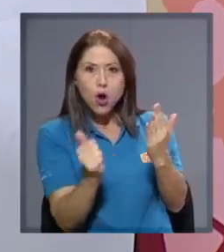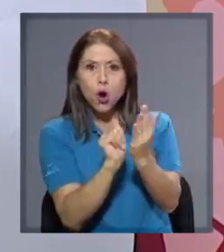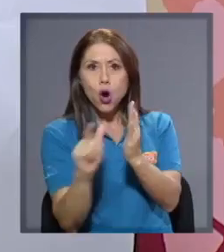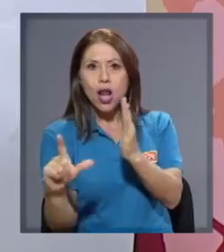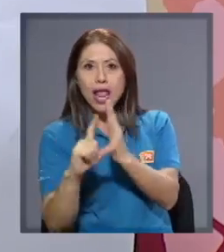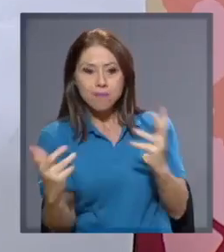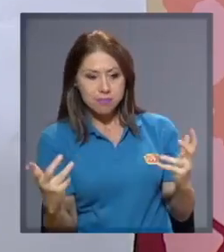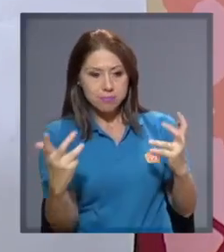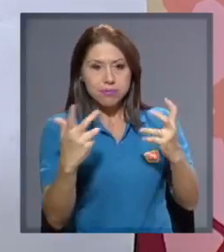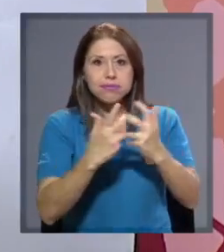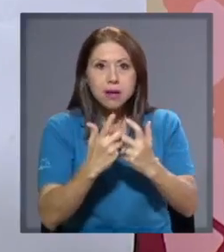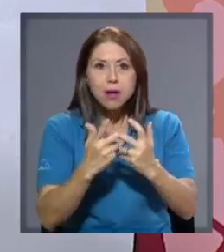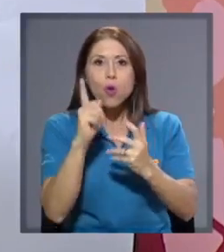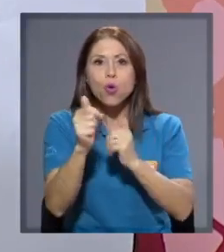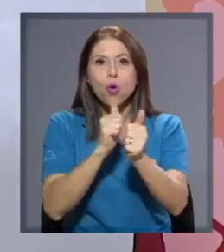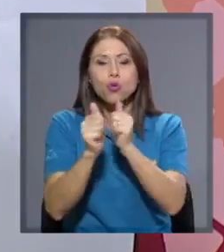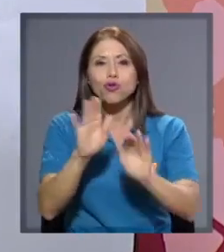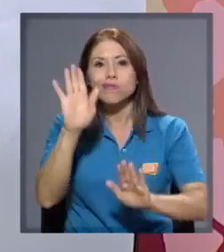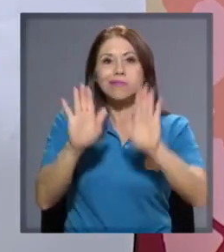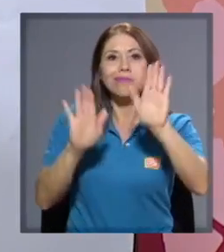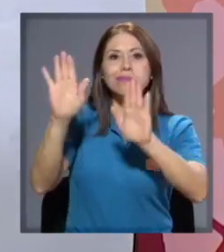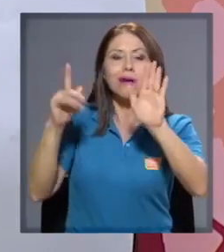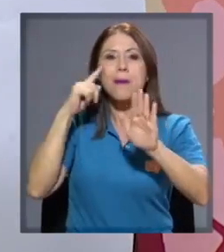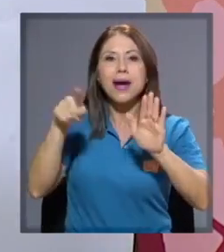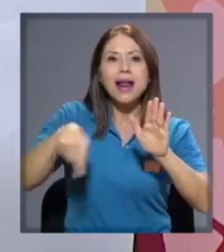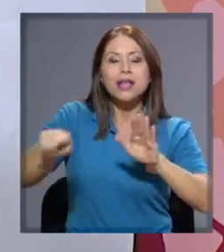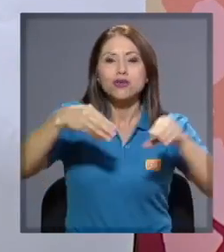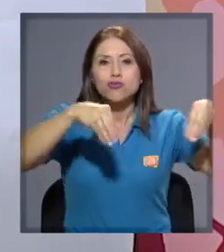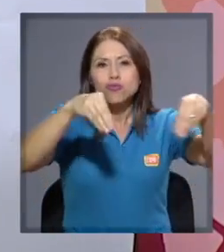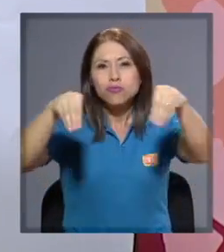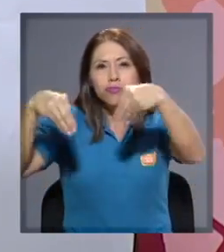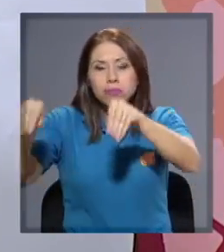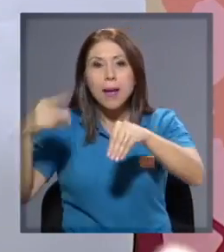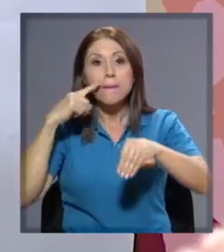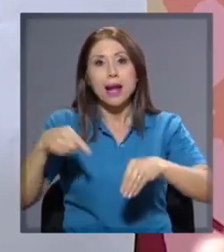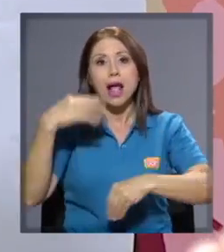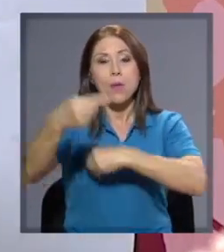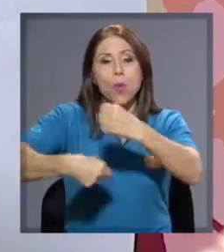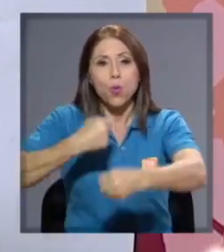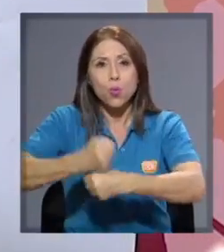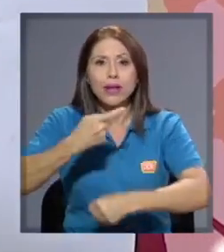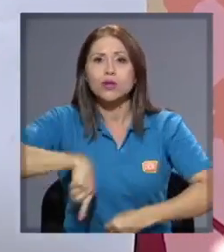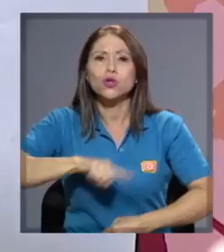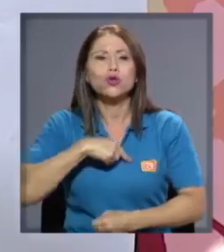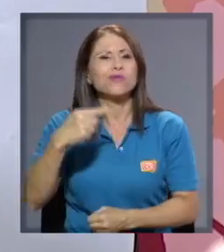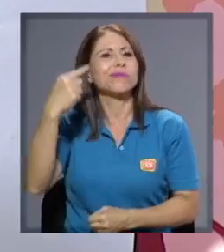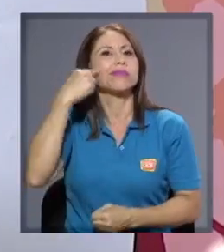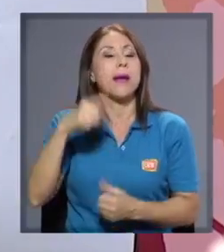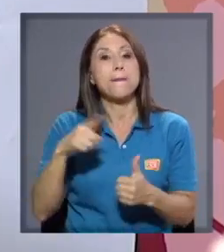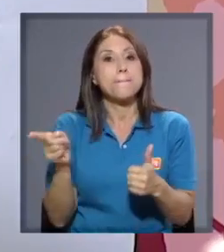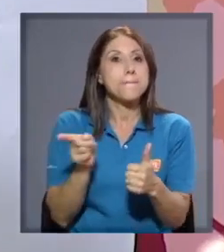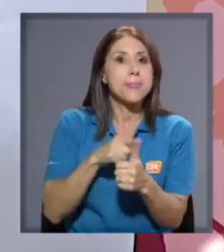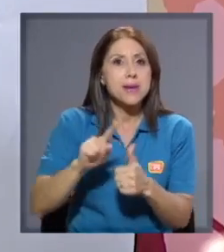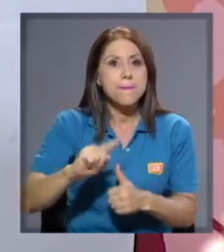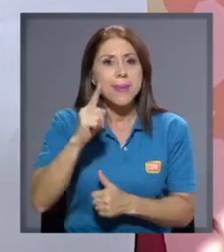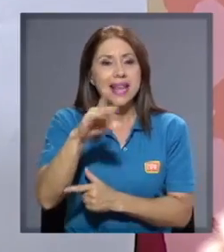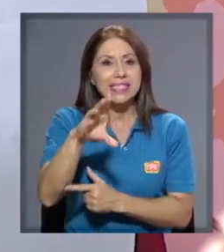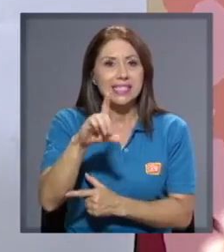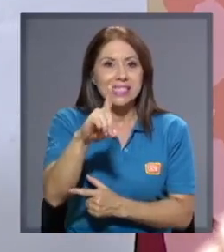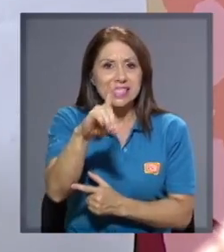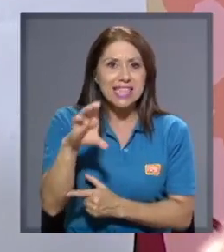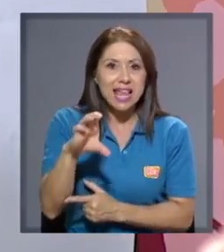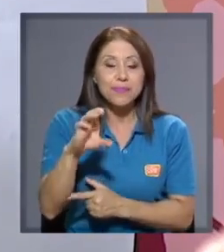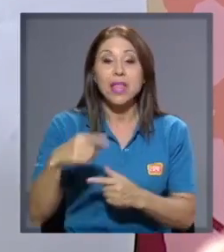poder empezar el proceso de adjudicación y pues obviamente para el año entrante tenemos la idea de tener las primeras 100 y tener para el